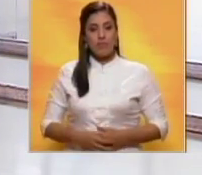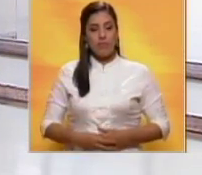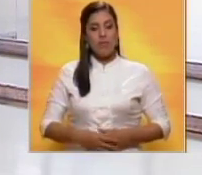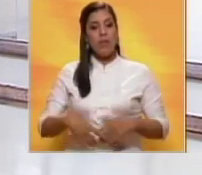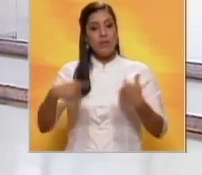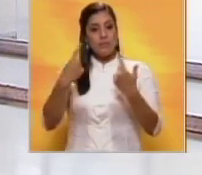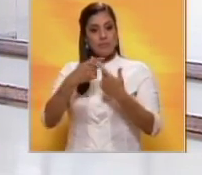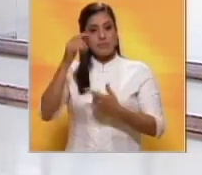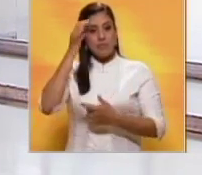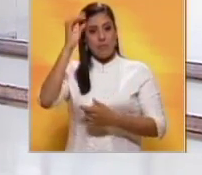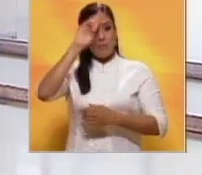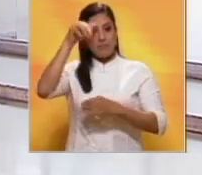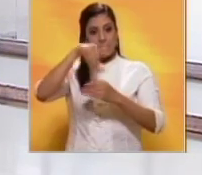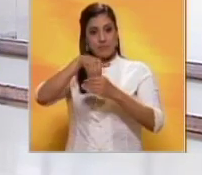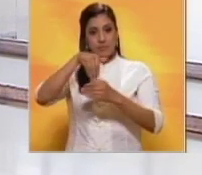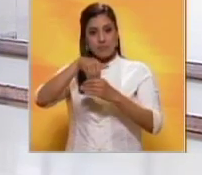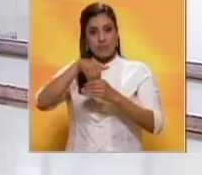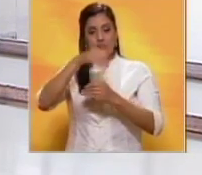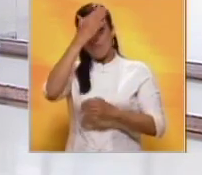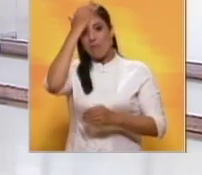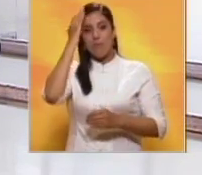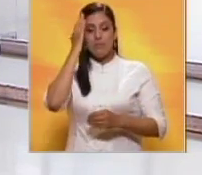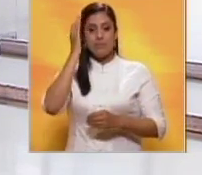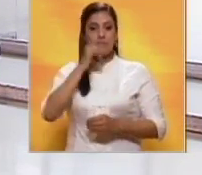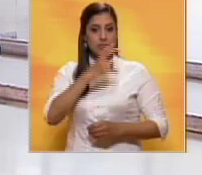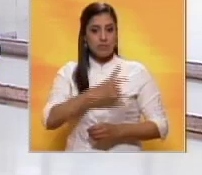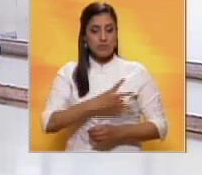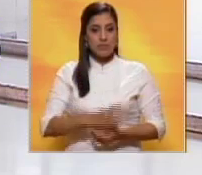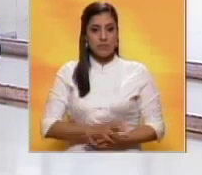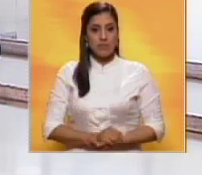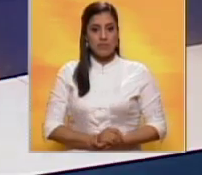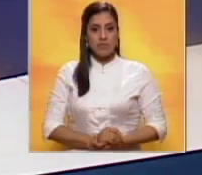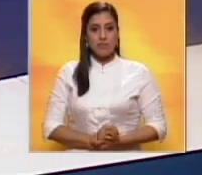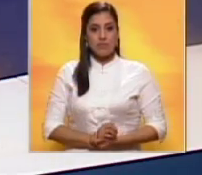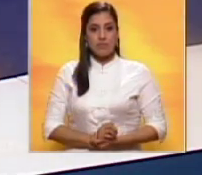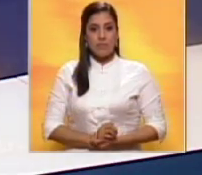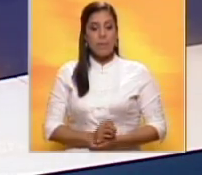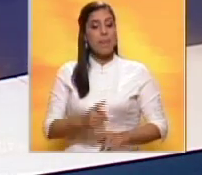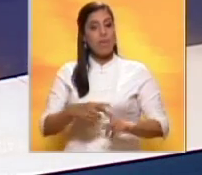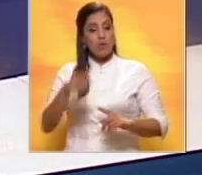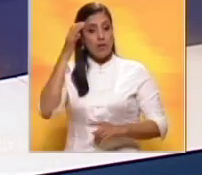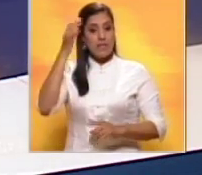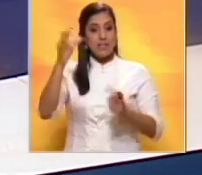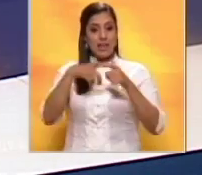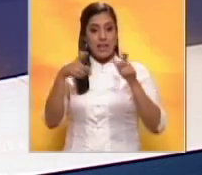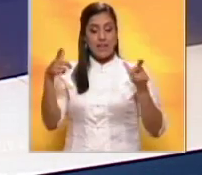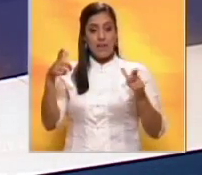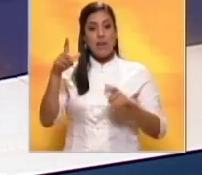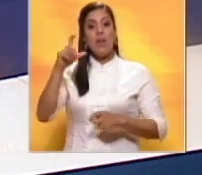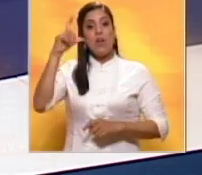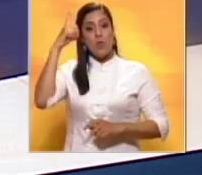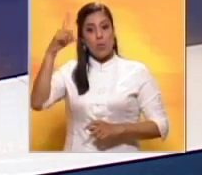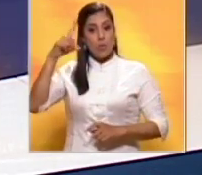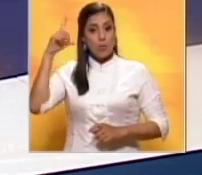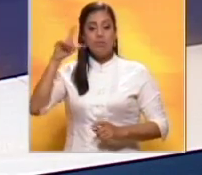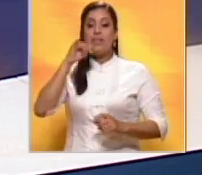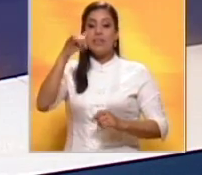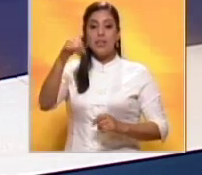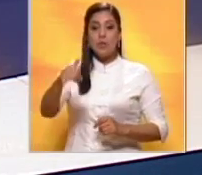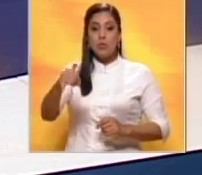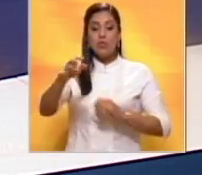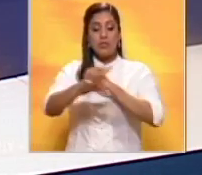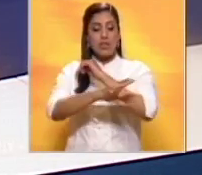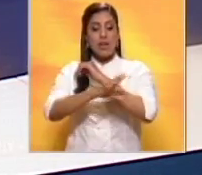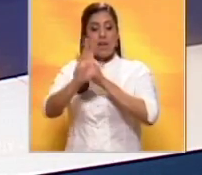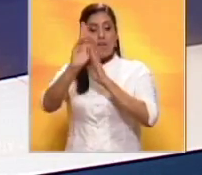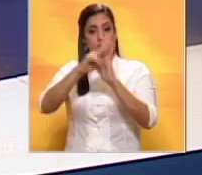Desde la sede del Consejo Nacional Electoral, Manuel Covela, Noticiero Venevisión. La fiscal general de la República, Alicia Ortega Díaz, denunció la